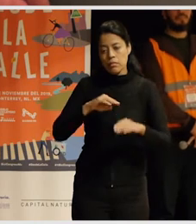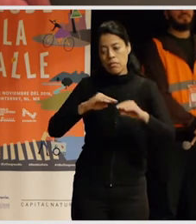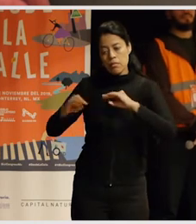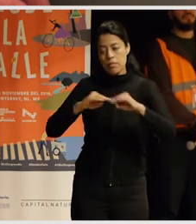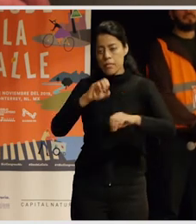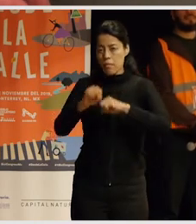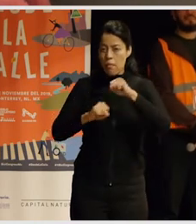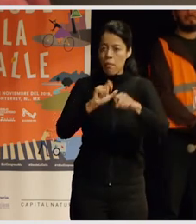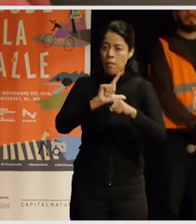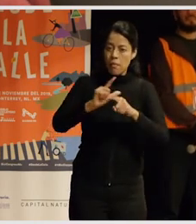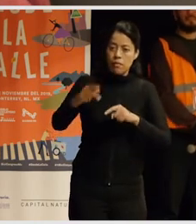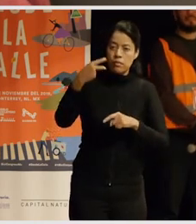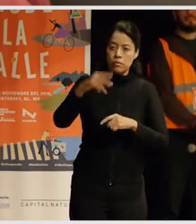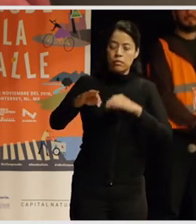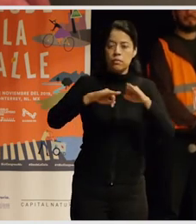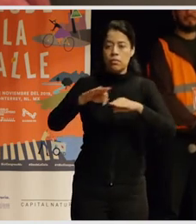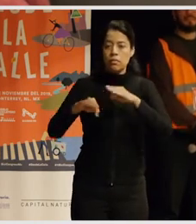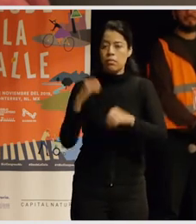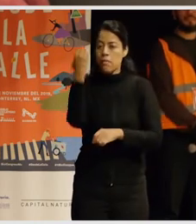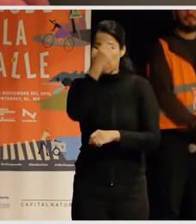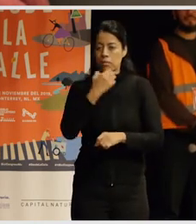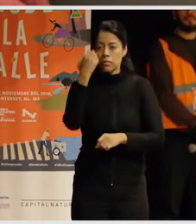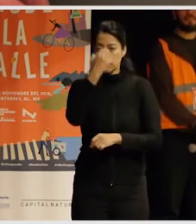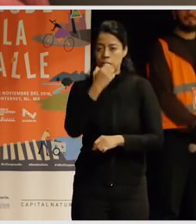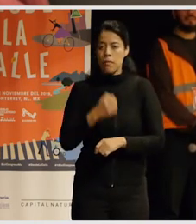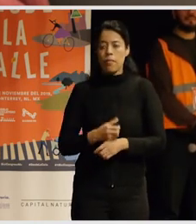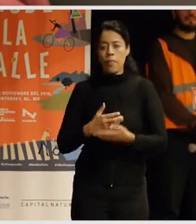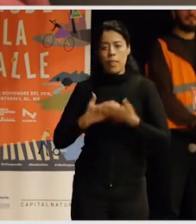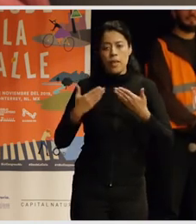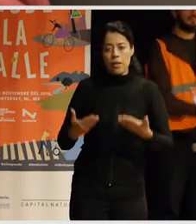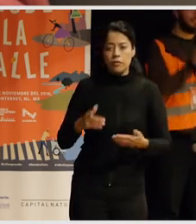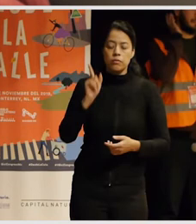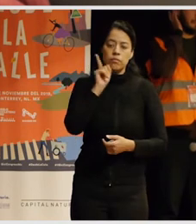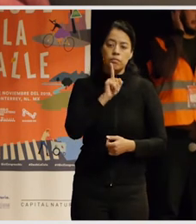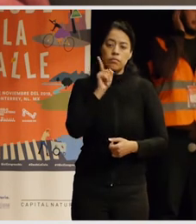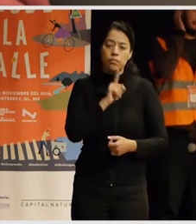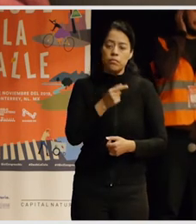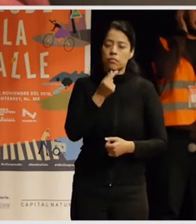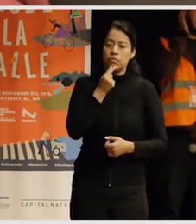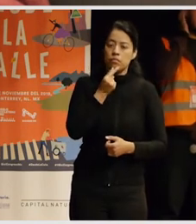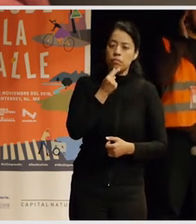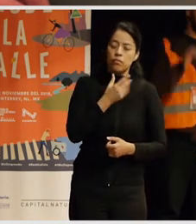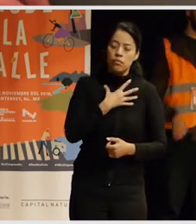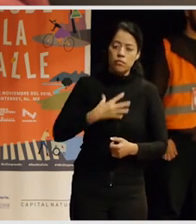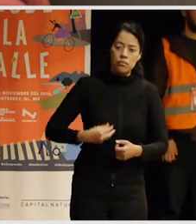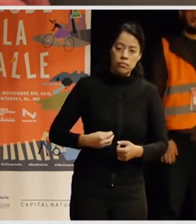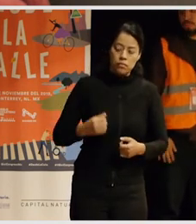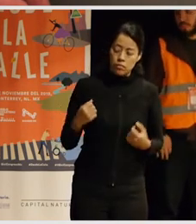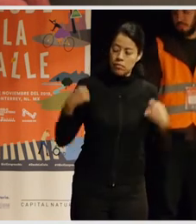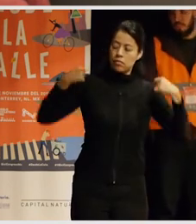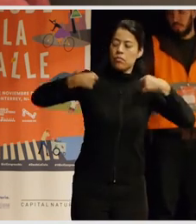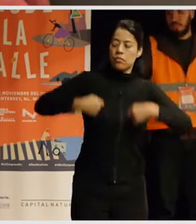trabajos a sus trabajos a la escuela incluso ahora ya las mujeres llevan a los niños a su porta